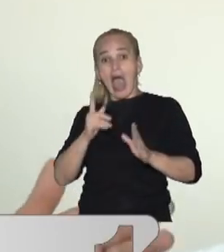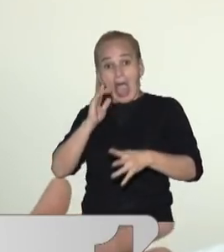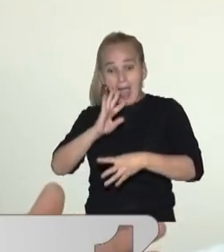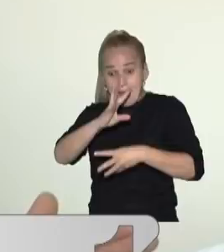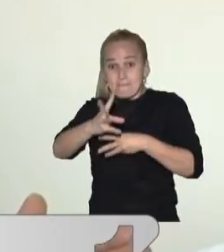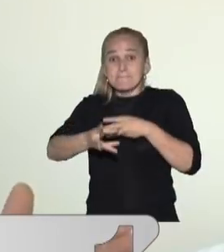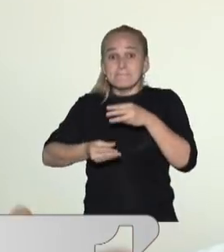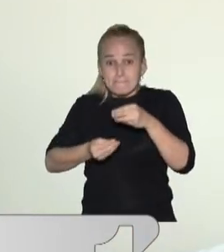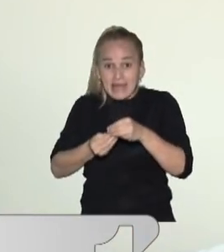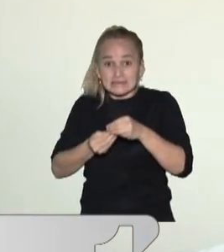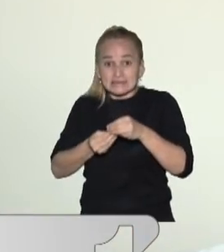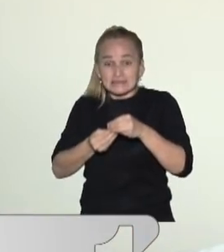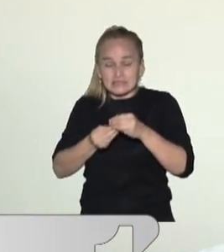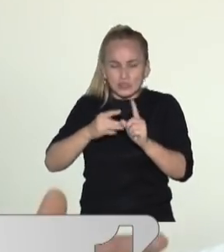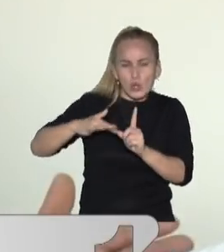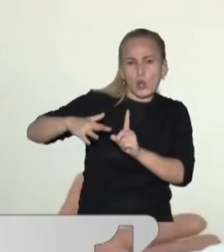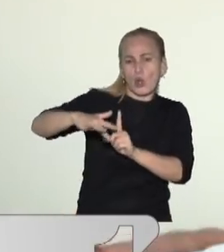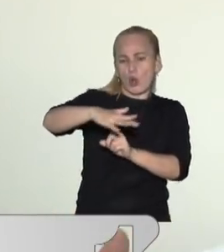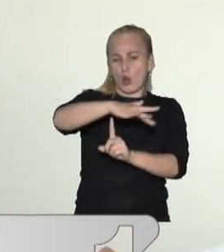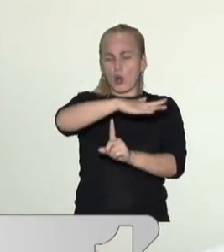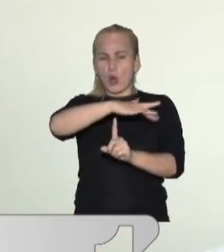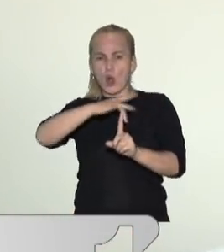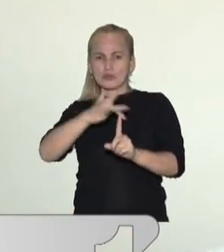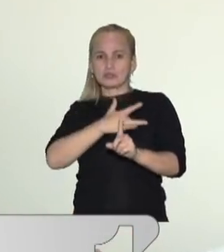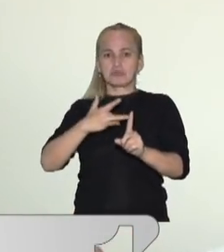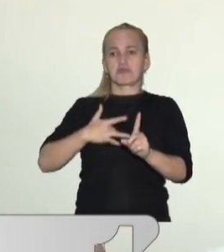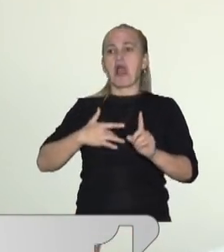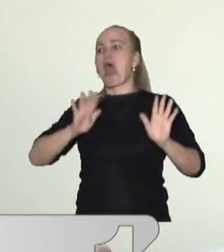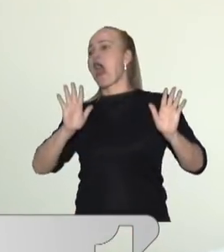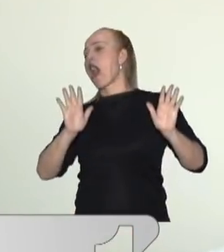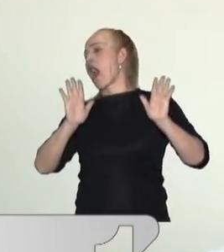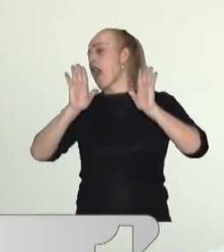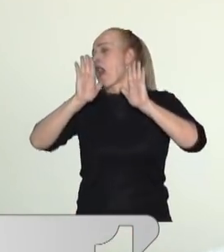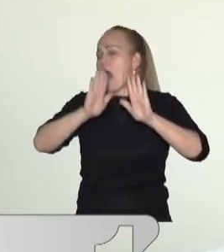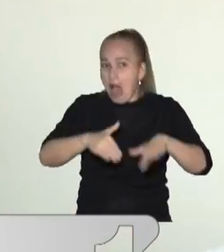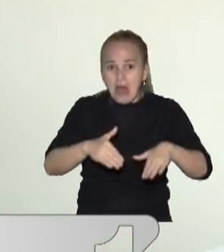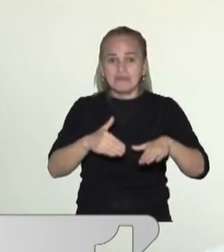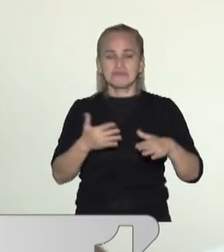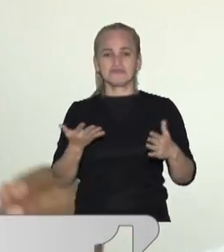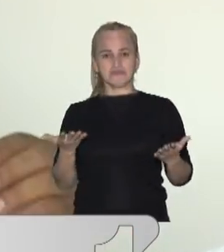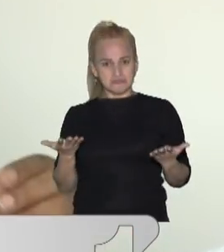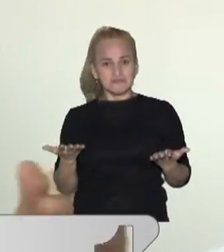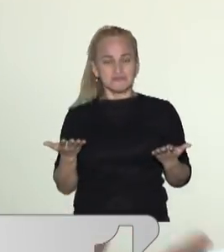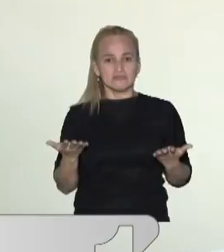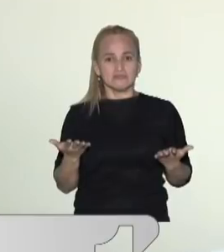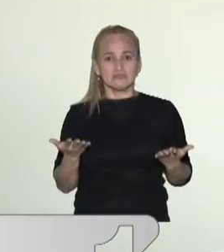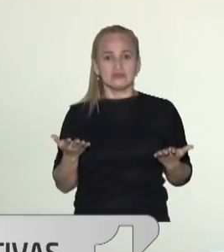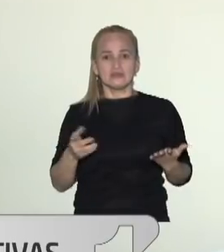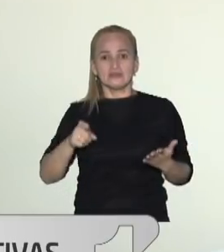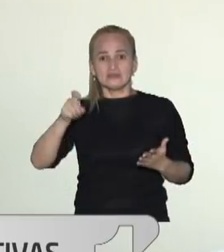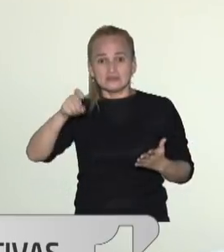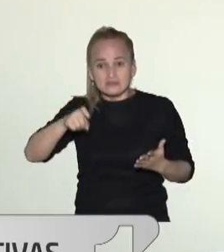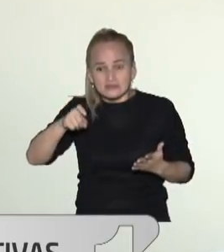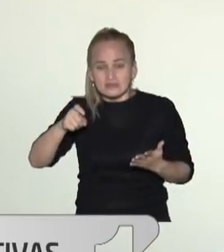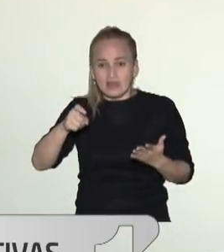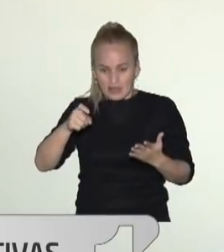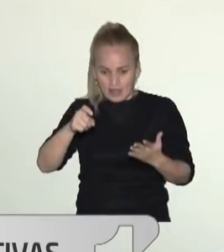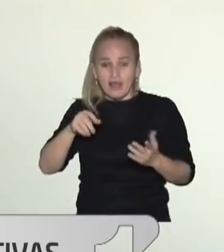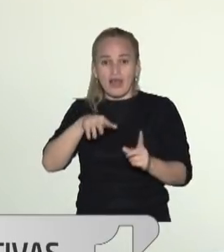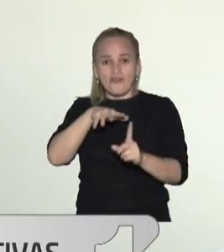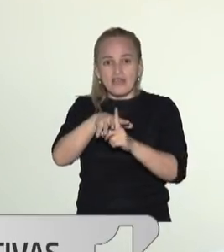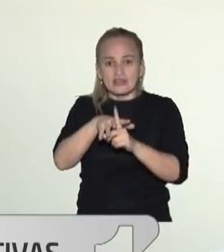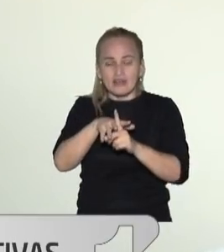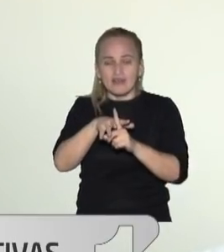el colapso de la red sanitaria, que al no tomar estas medidas precautelativas necesariamente va a incidir en